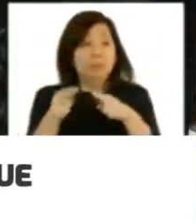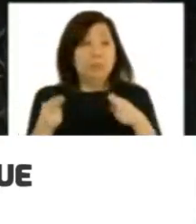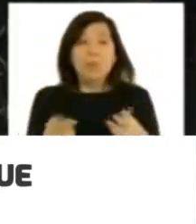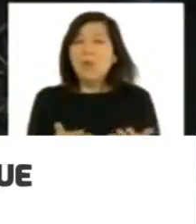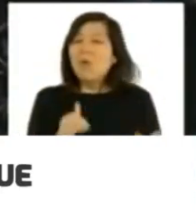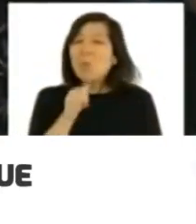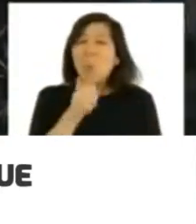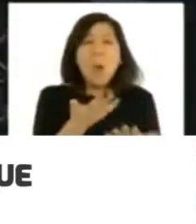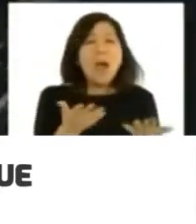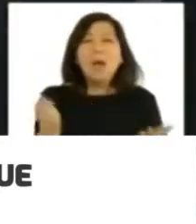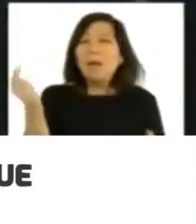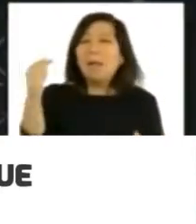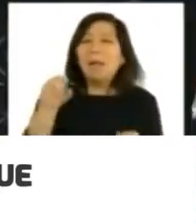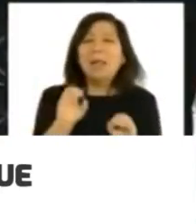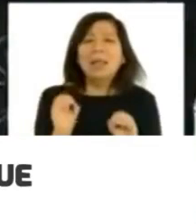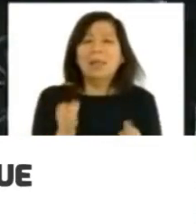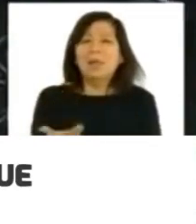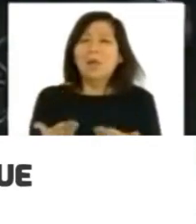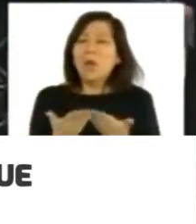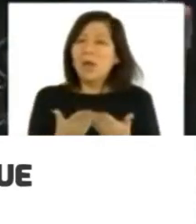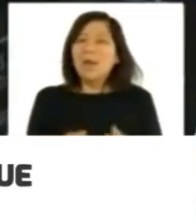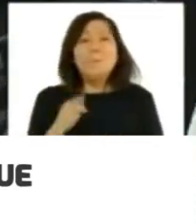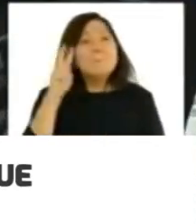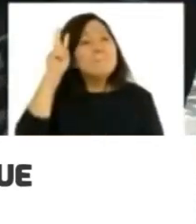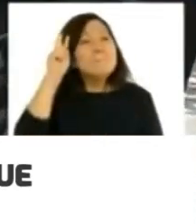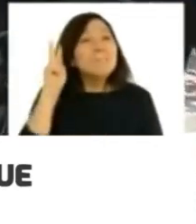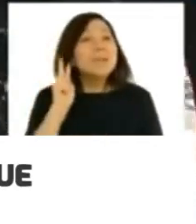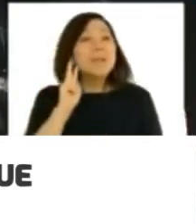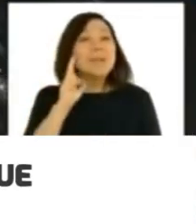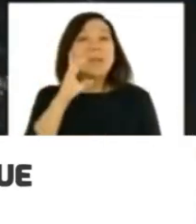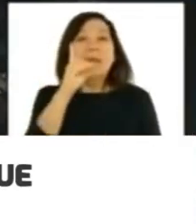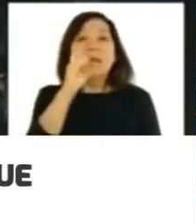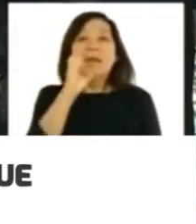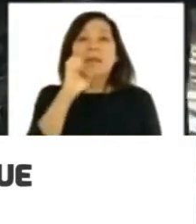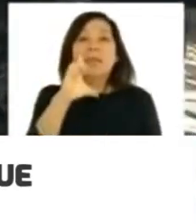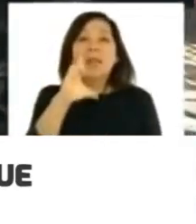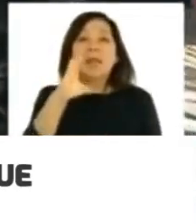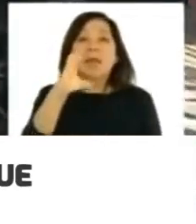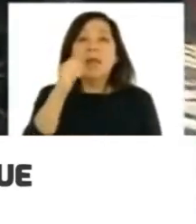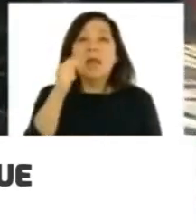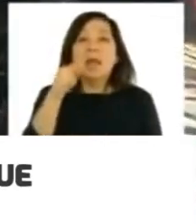sido instaladas en la institución educativa Virgen del Carmen en La Molina, donde ya...